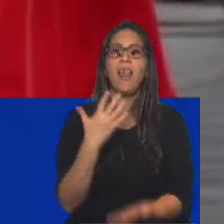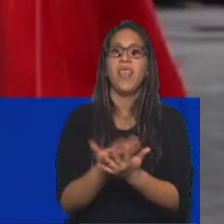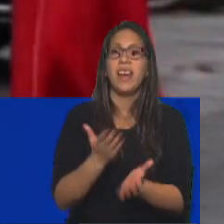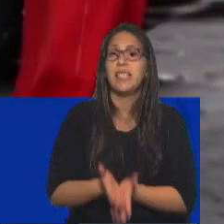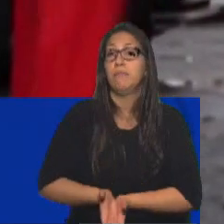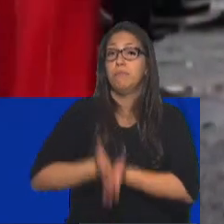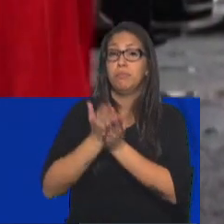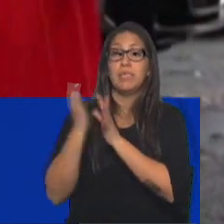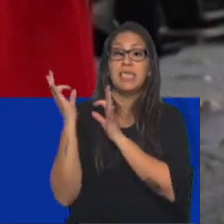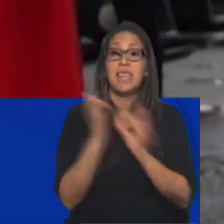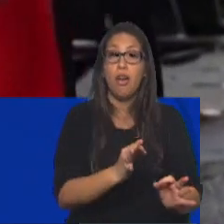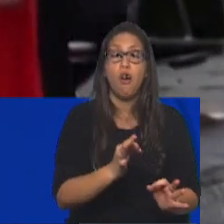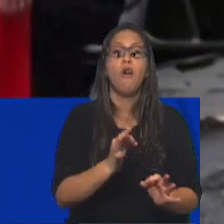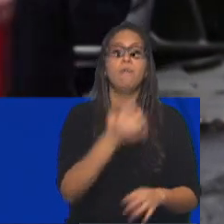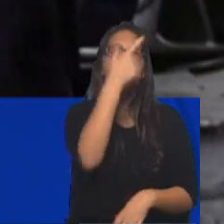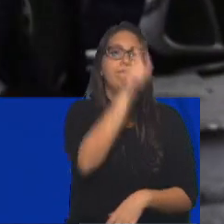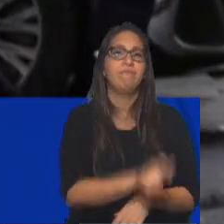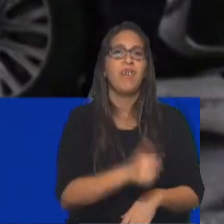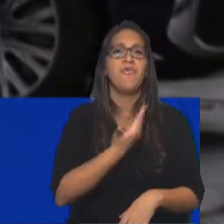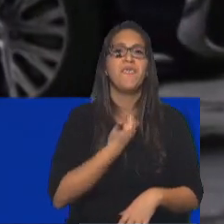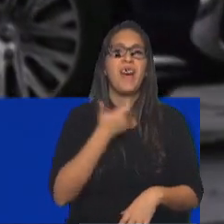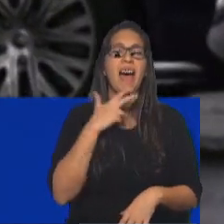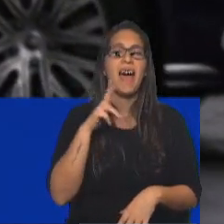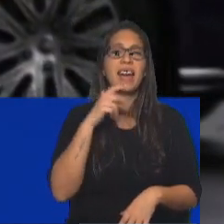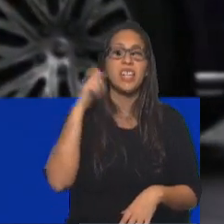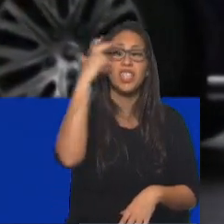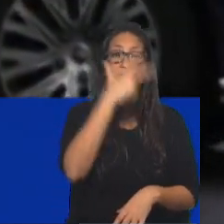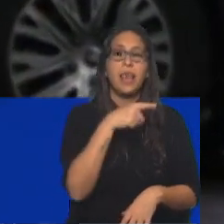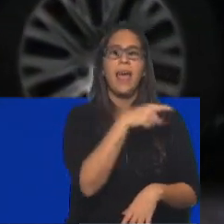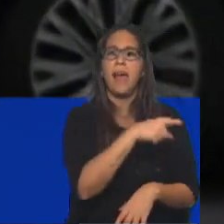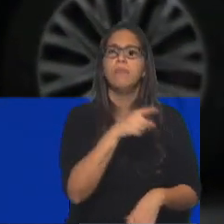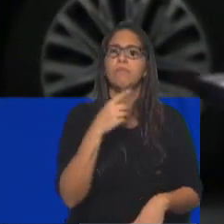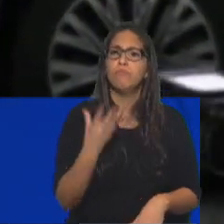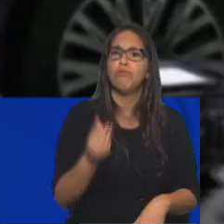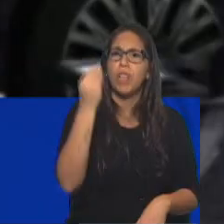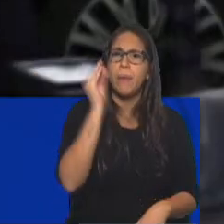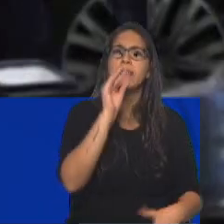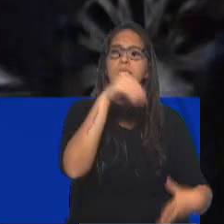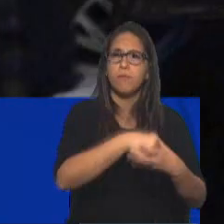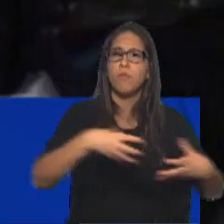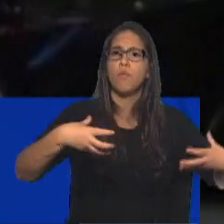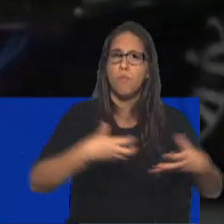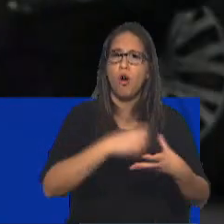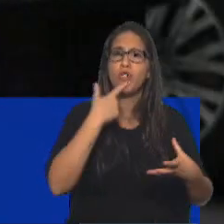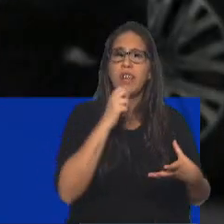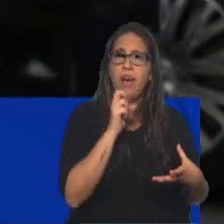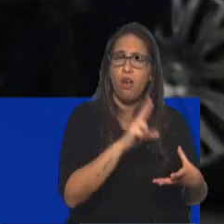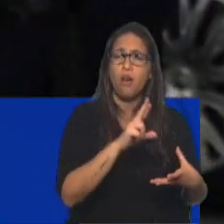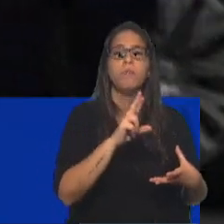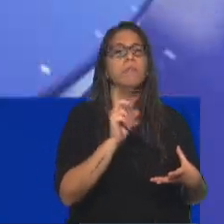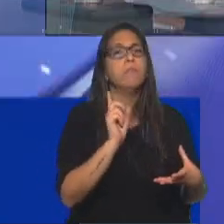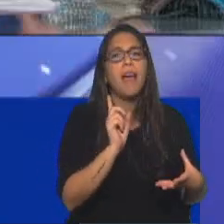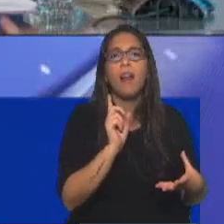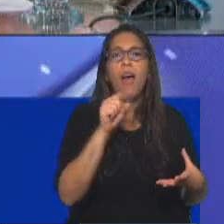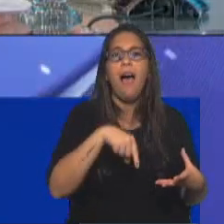de Farage, de Nigel Farage, que hace años que se viene presentando. Él había sido parte del Partido Conservador, pero forma parte ahora de lo que se